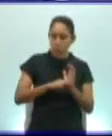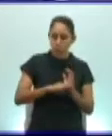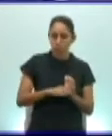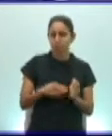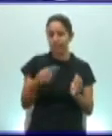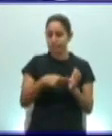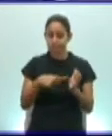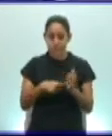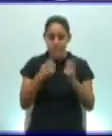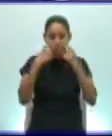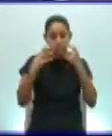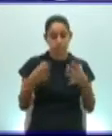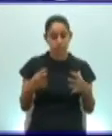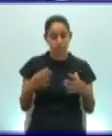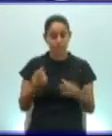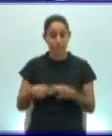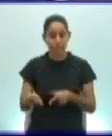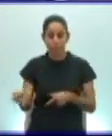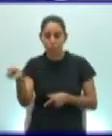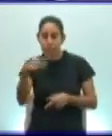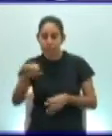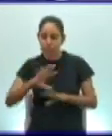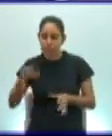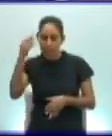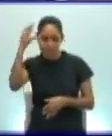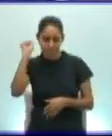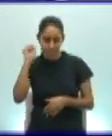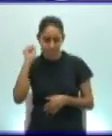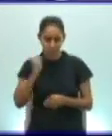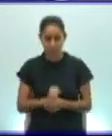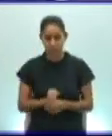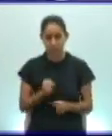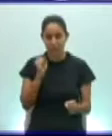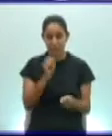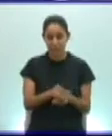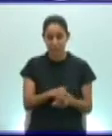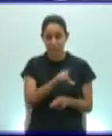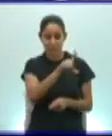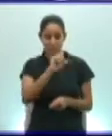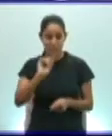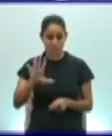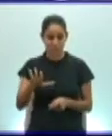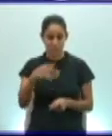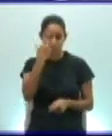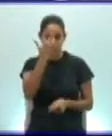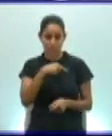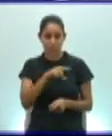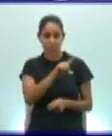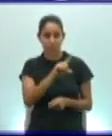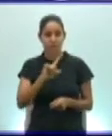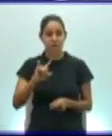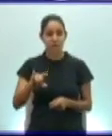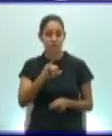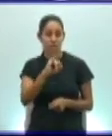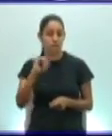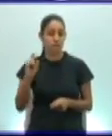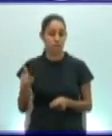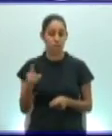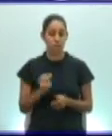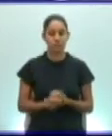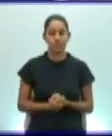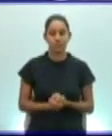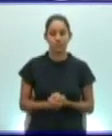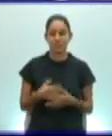Pero el hecho que más ustedes conocen va a ocurrir a partir del día 15 de abril de 1961. Nos